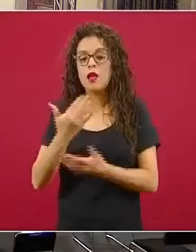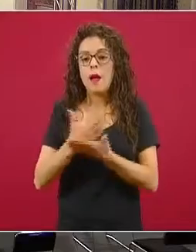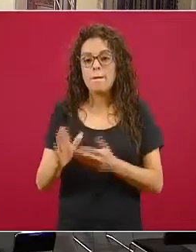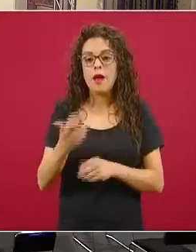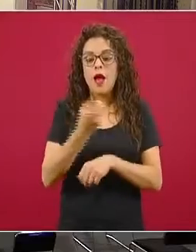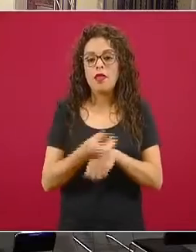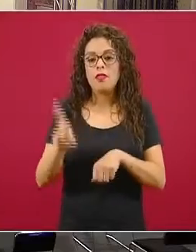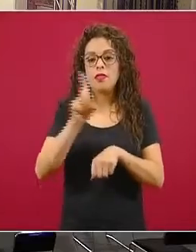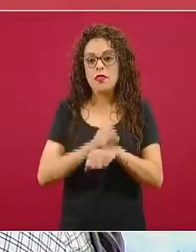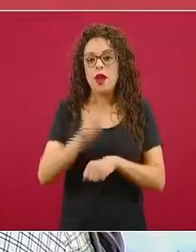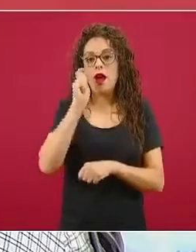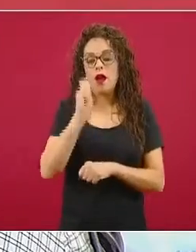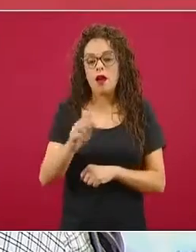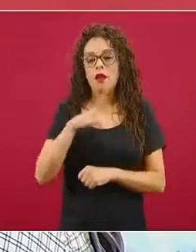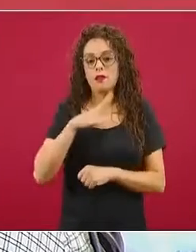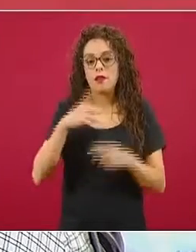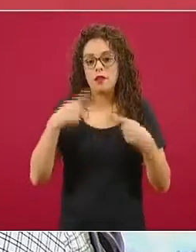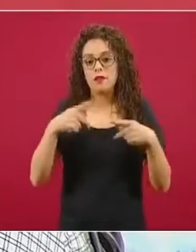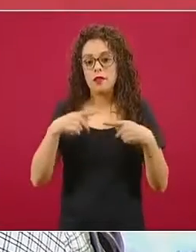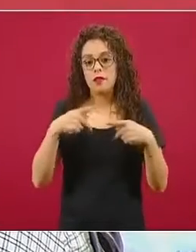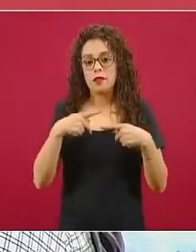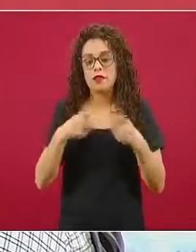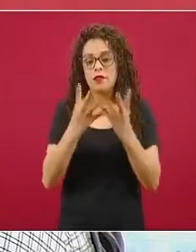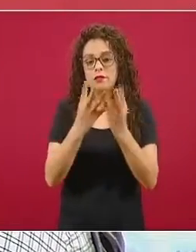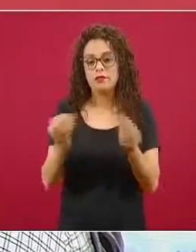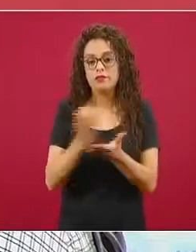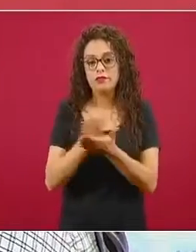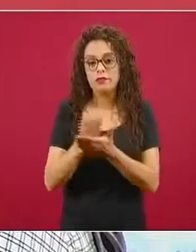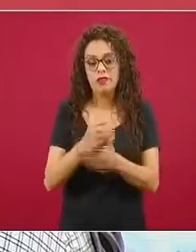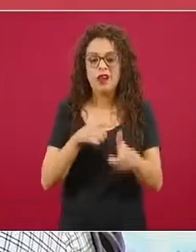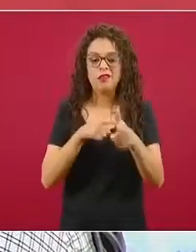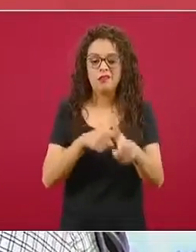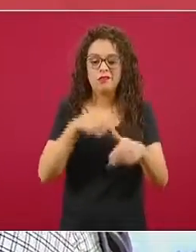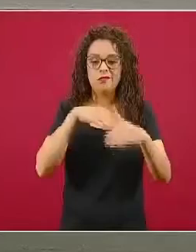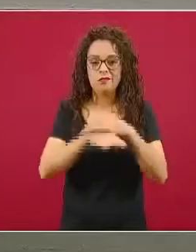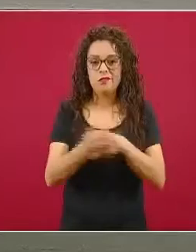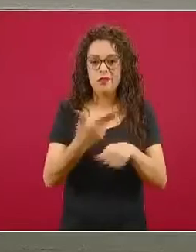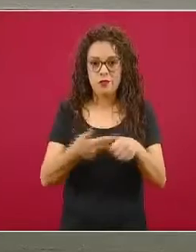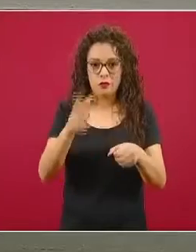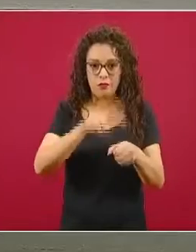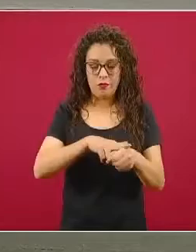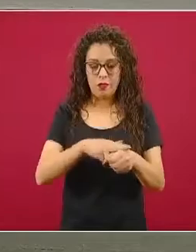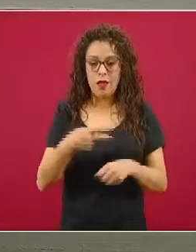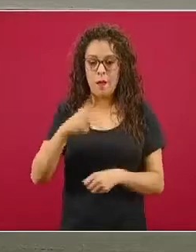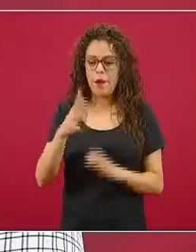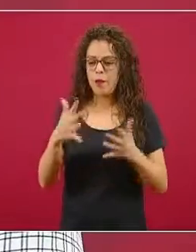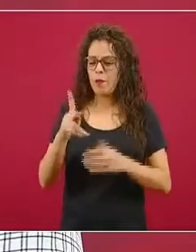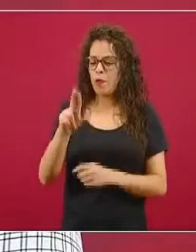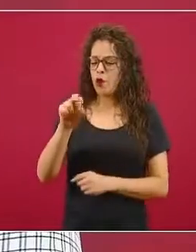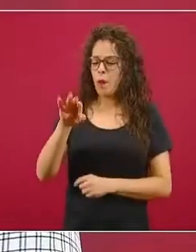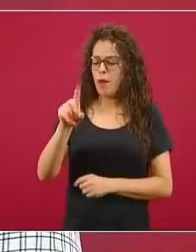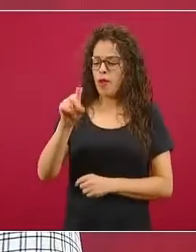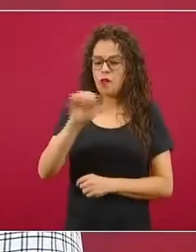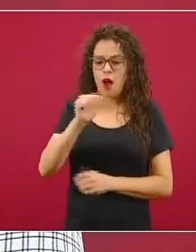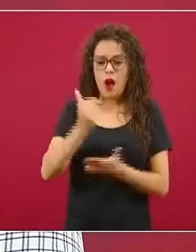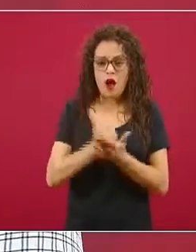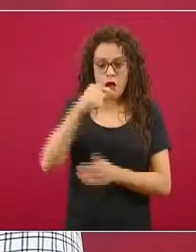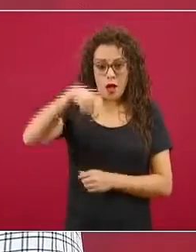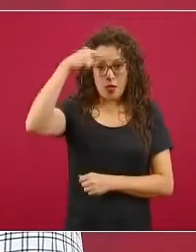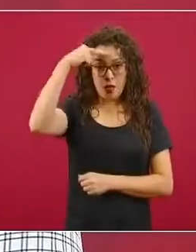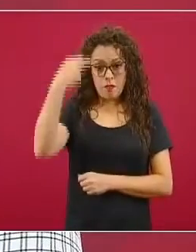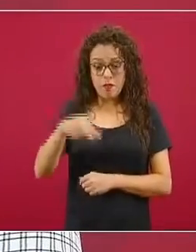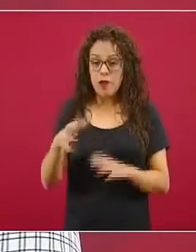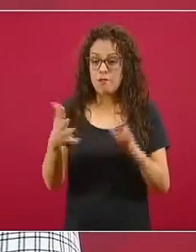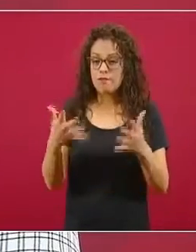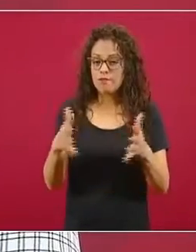haya demorado una persona en poder recuperarse. El promedio de hospitalización de los casos de COVID graves en México ha